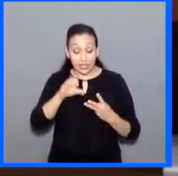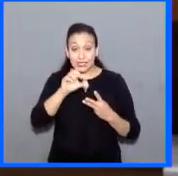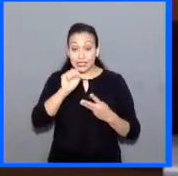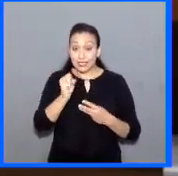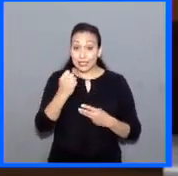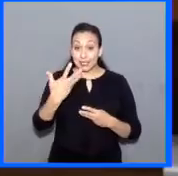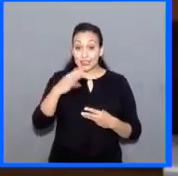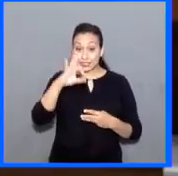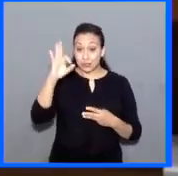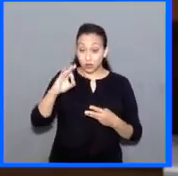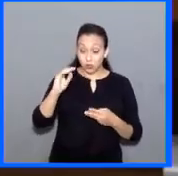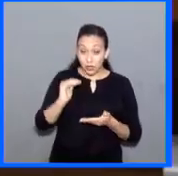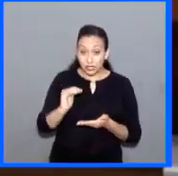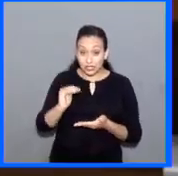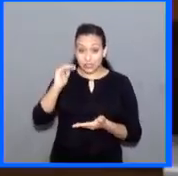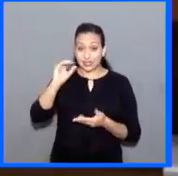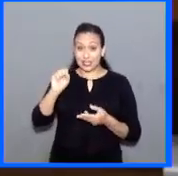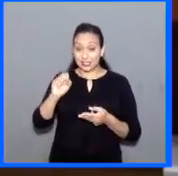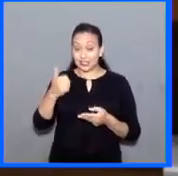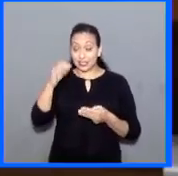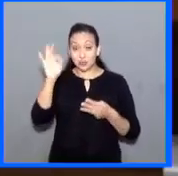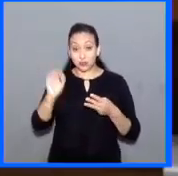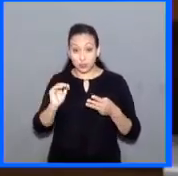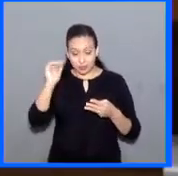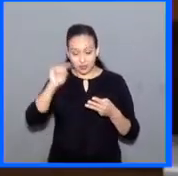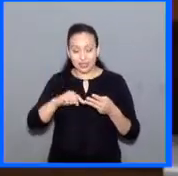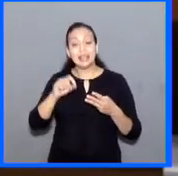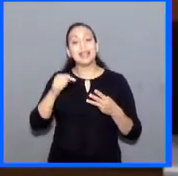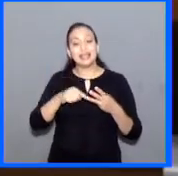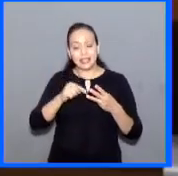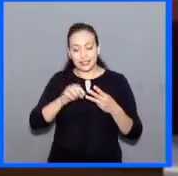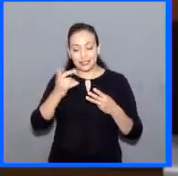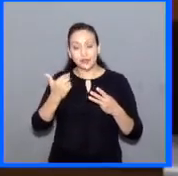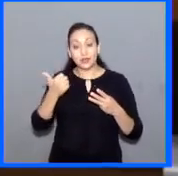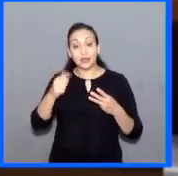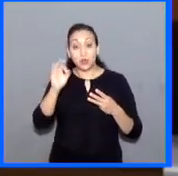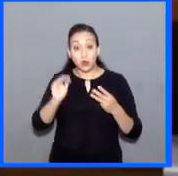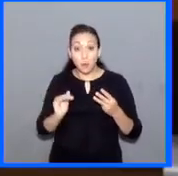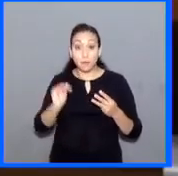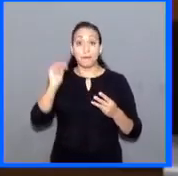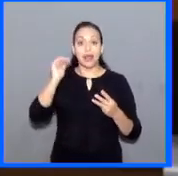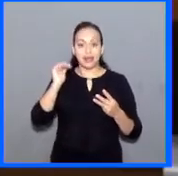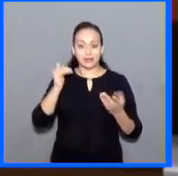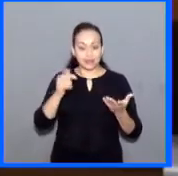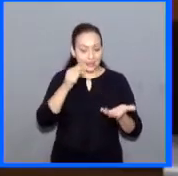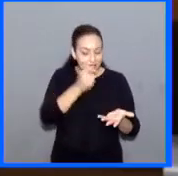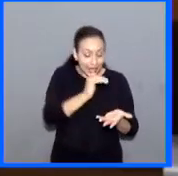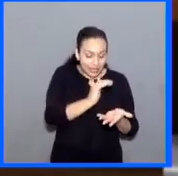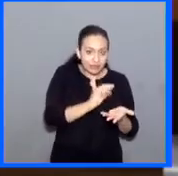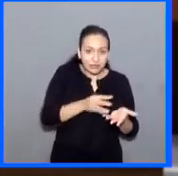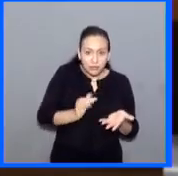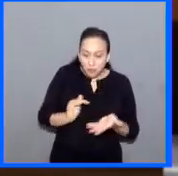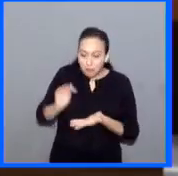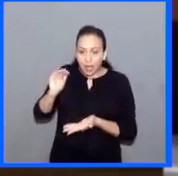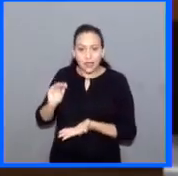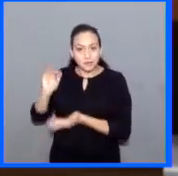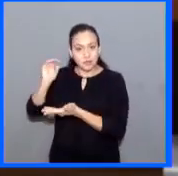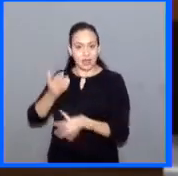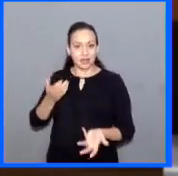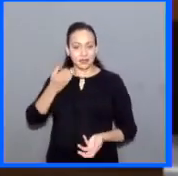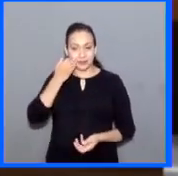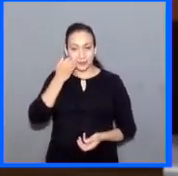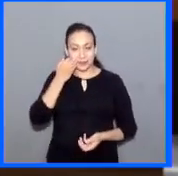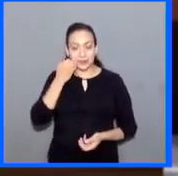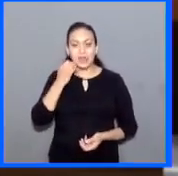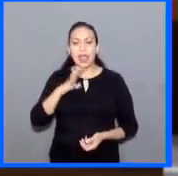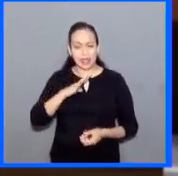más, 66% más y en el último 56% más de esa fórmula. Si hay datos objetivos de que